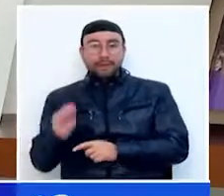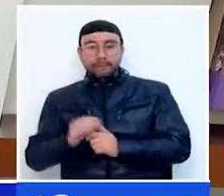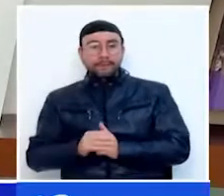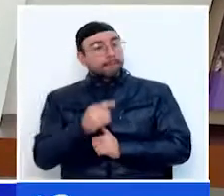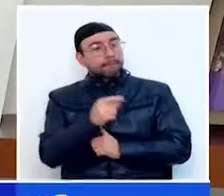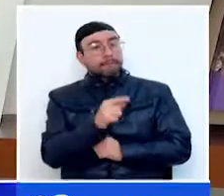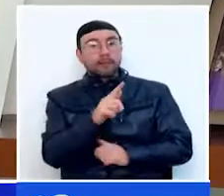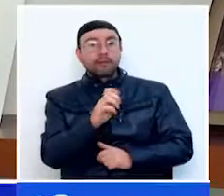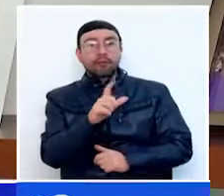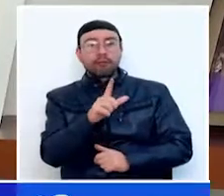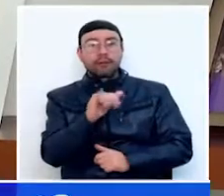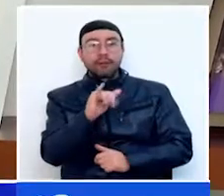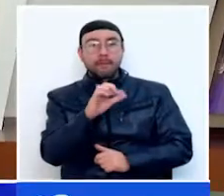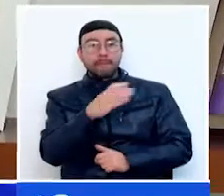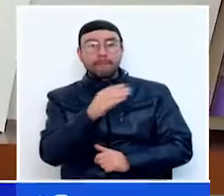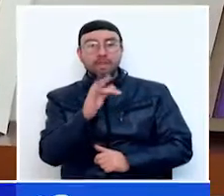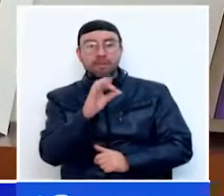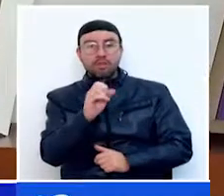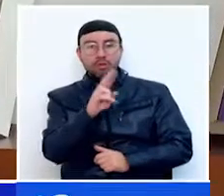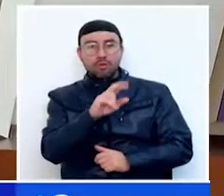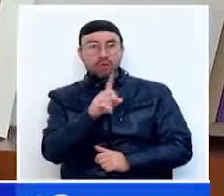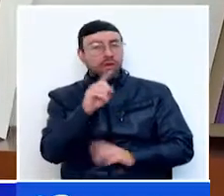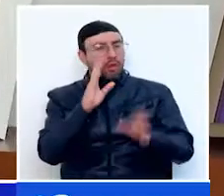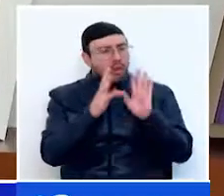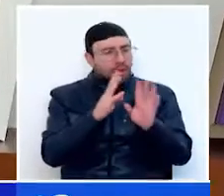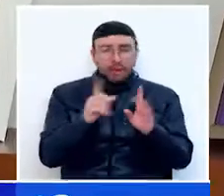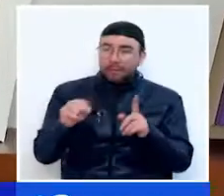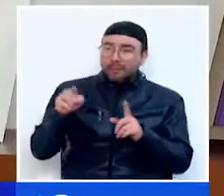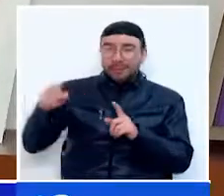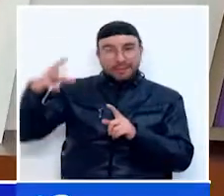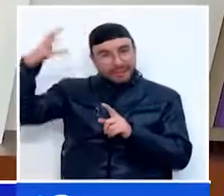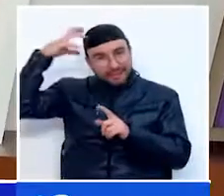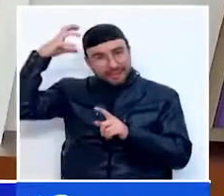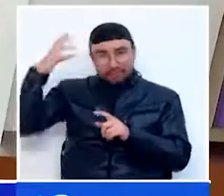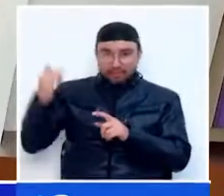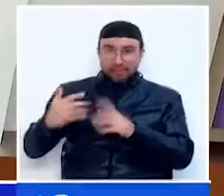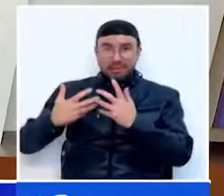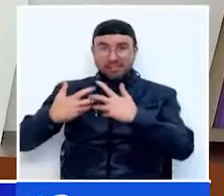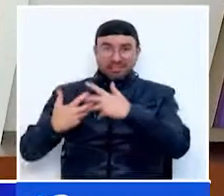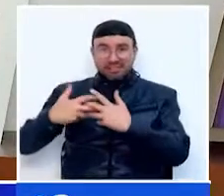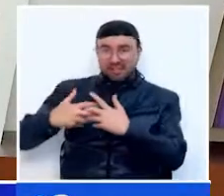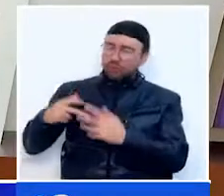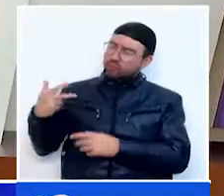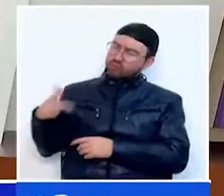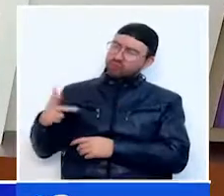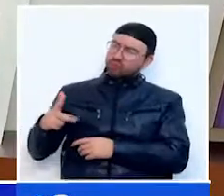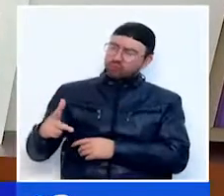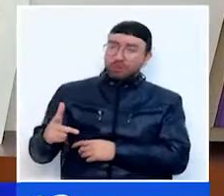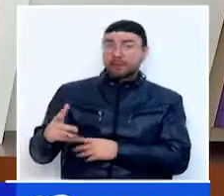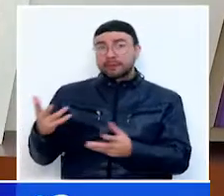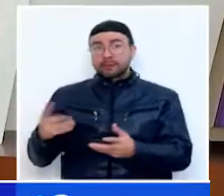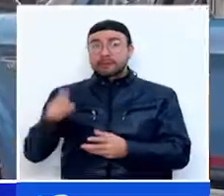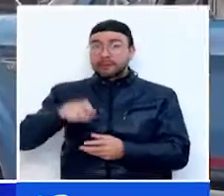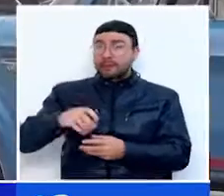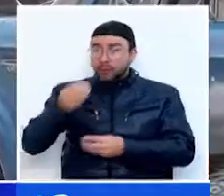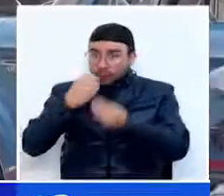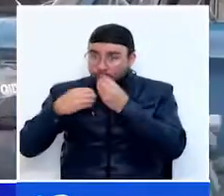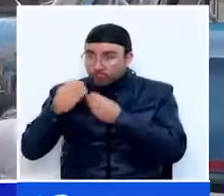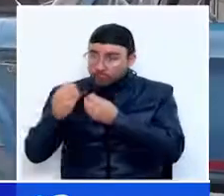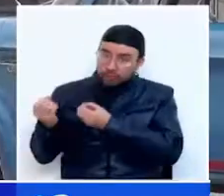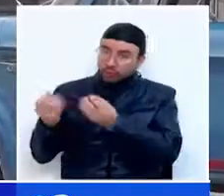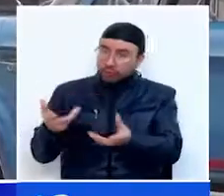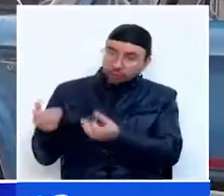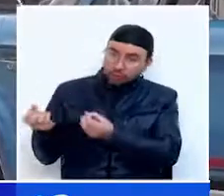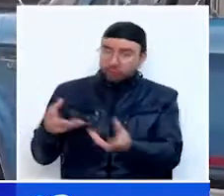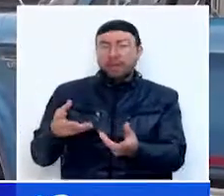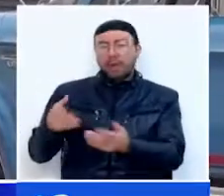hablando y con los camioneros que vienen desde la ciudad de Cartago para poder empezar a hacer este abastecimiento vital para la economía del